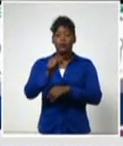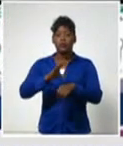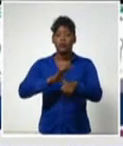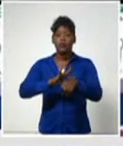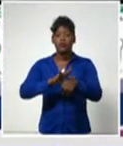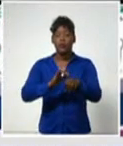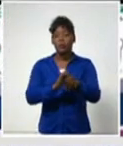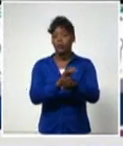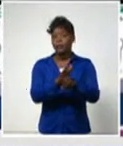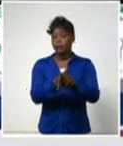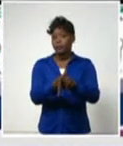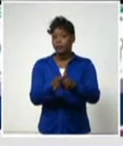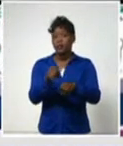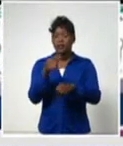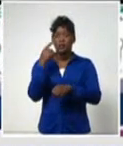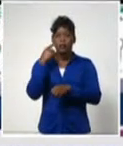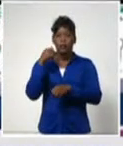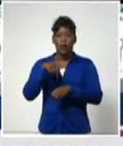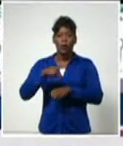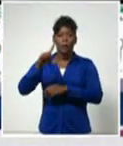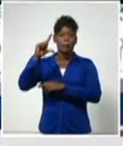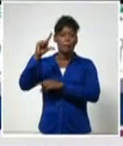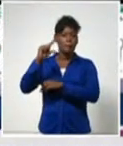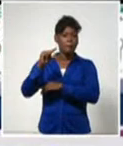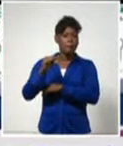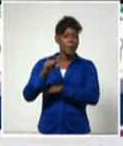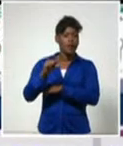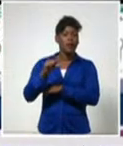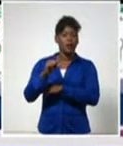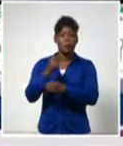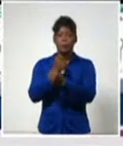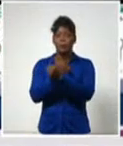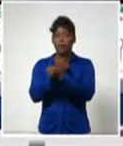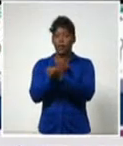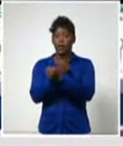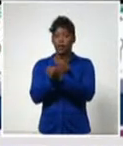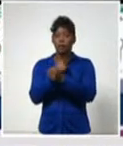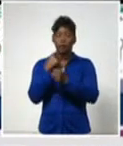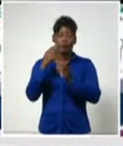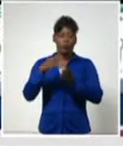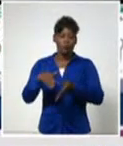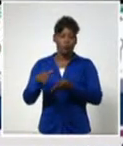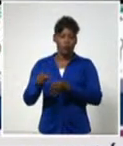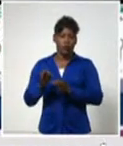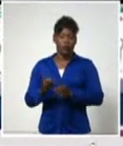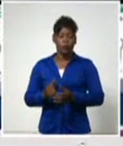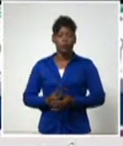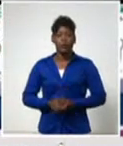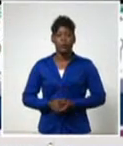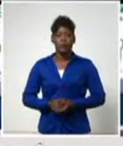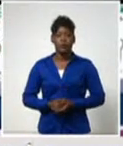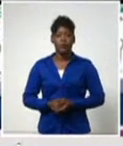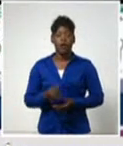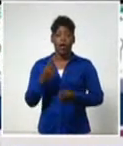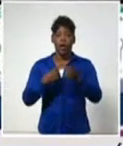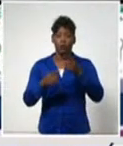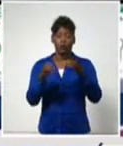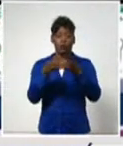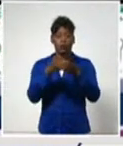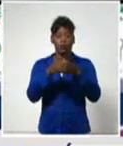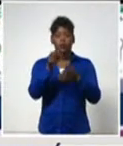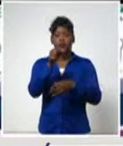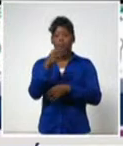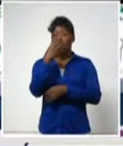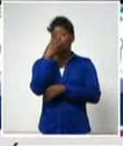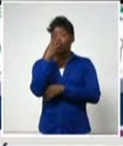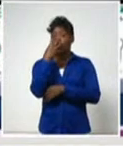COVID-19 y que reduce significativamente el riesgo de mortalidad, sobre todo en pacientes ventilados. Reiteró el experto